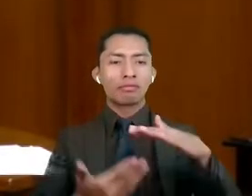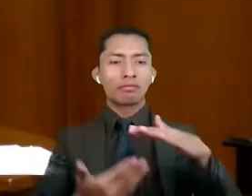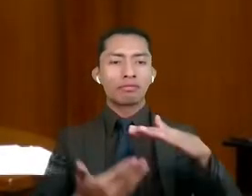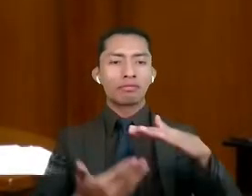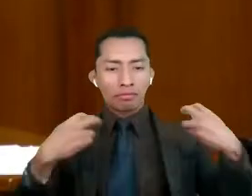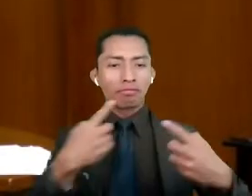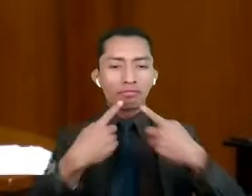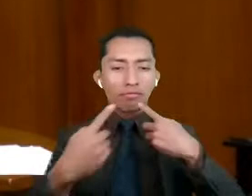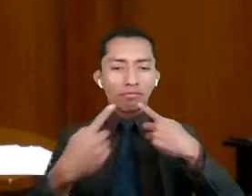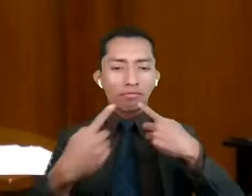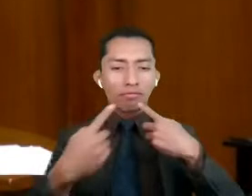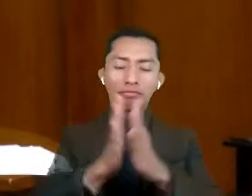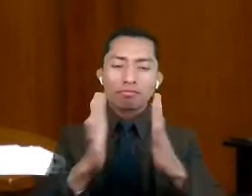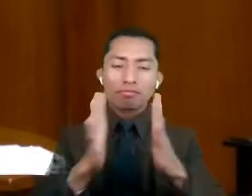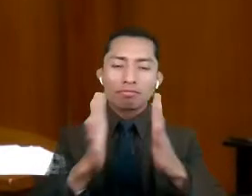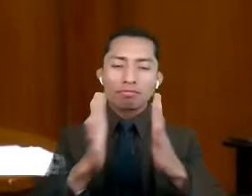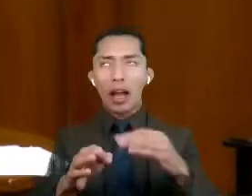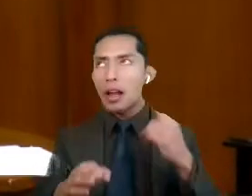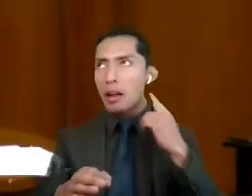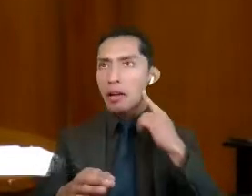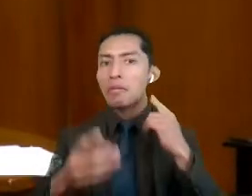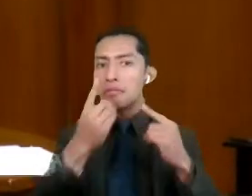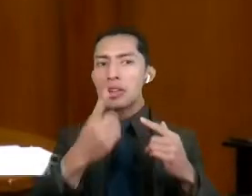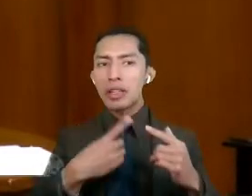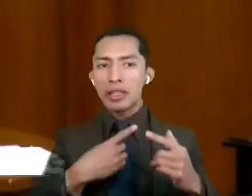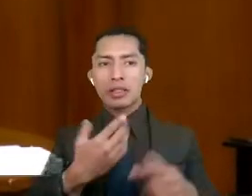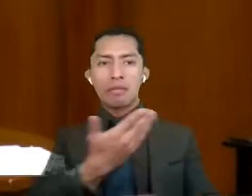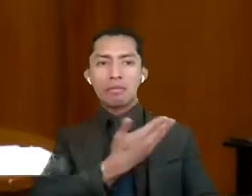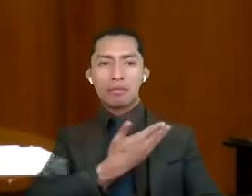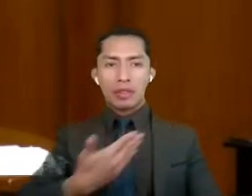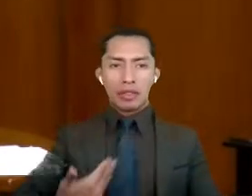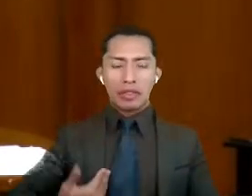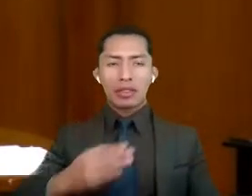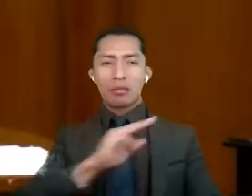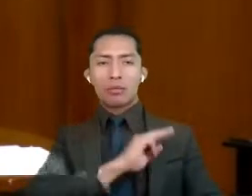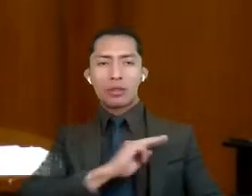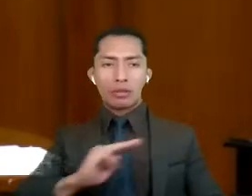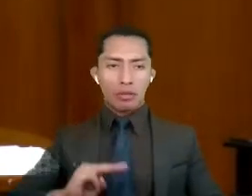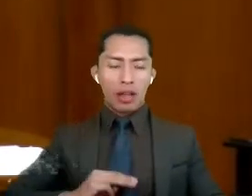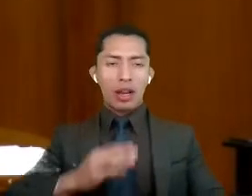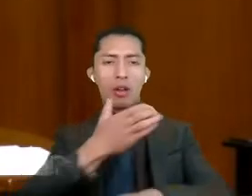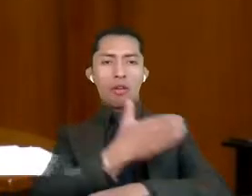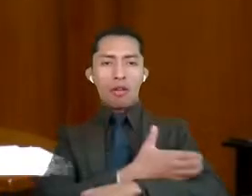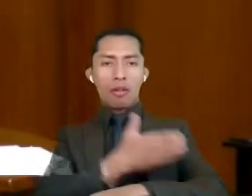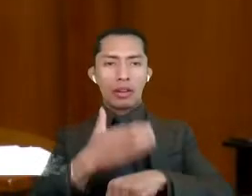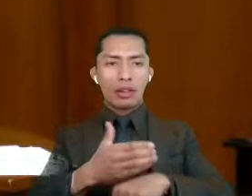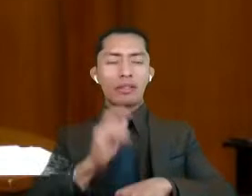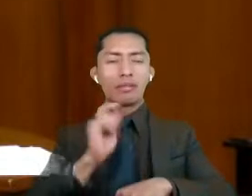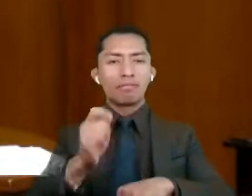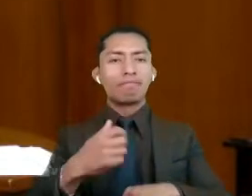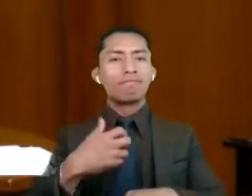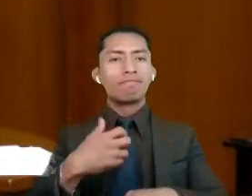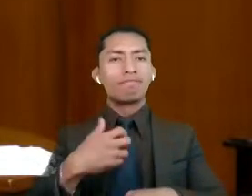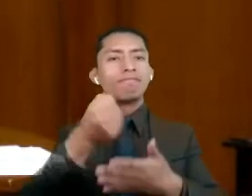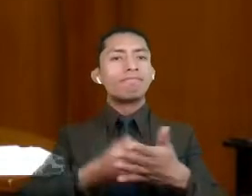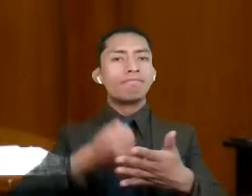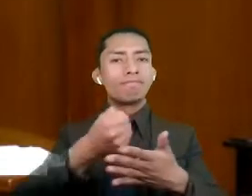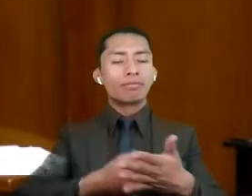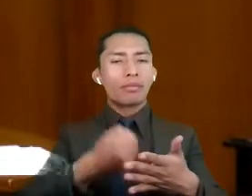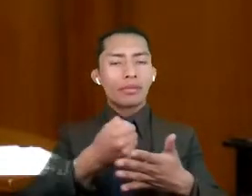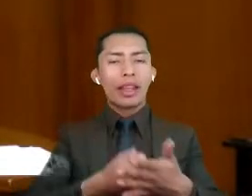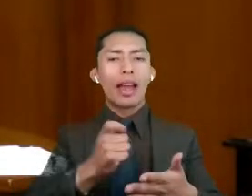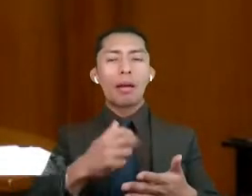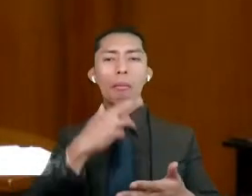trabajo, he escuchado en la región a mis presidentes municipales, compañeros, que han exigido mejoramiento de la